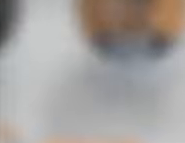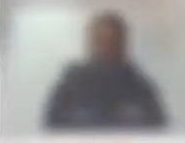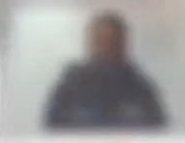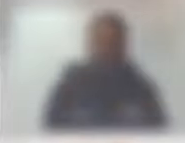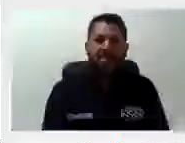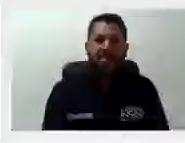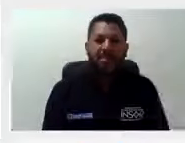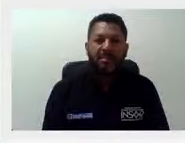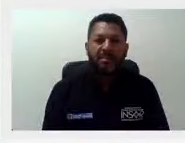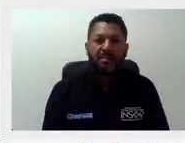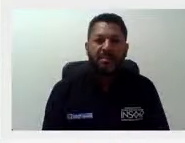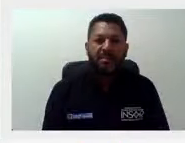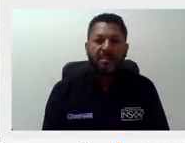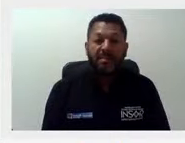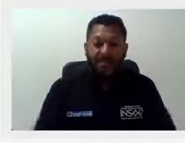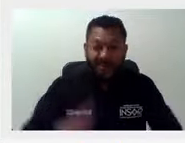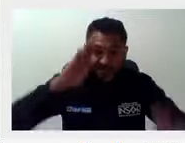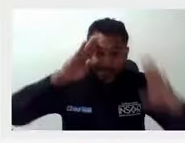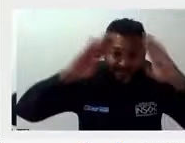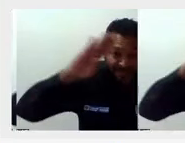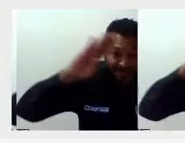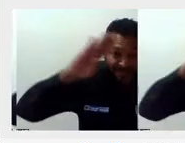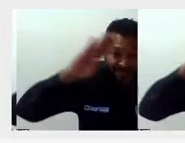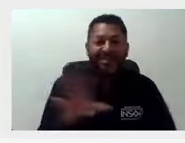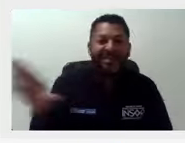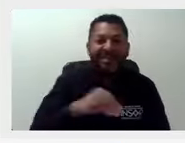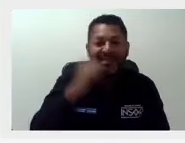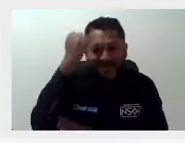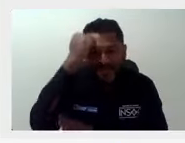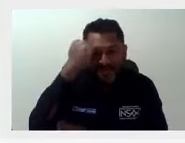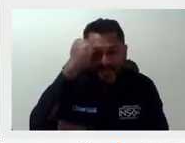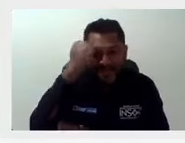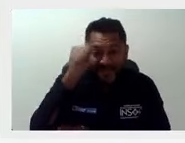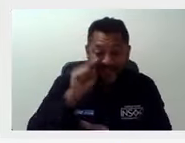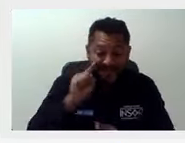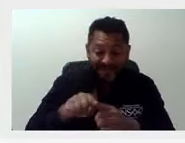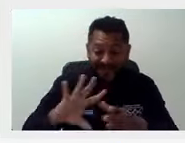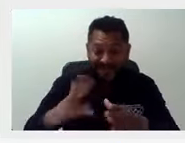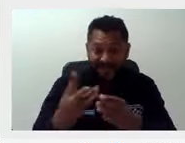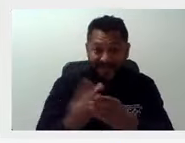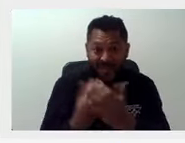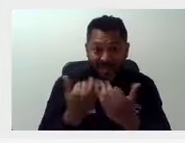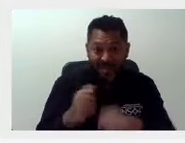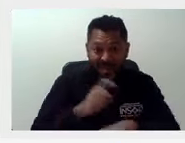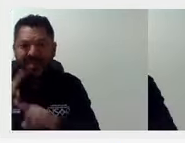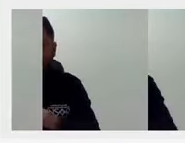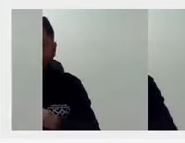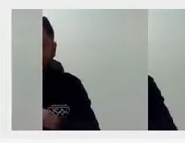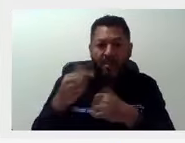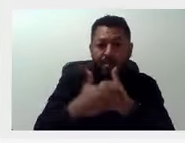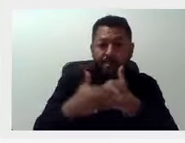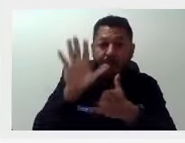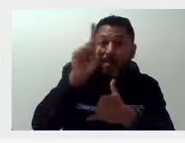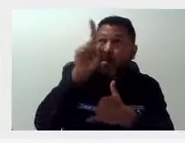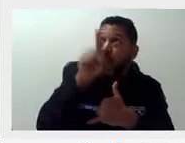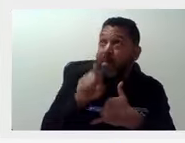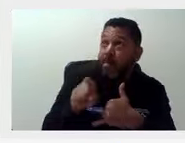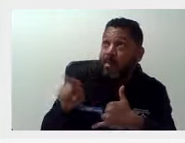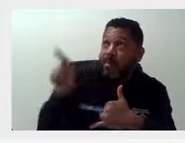Un saludo para todos los maestros por la inclusión que se unen a esta hora desde diferentes partes del país y del